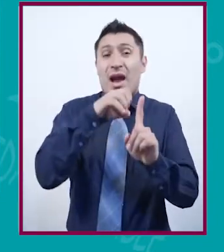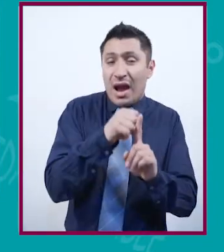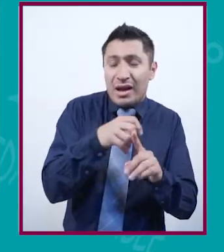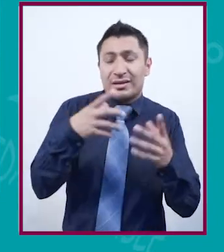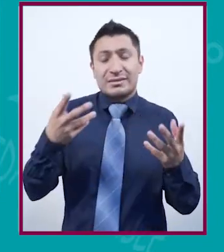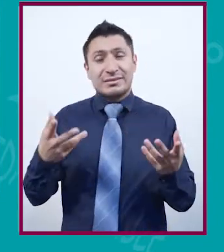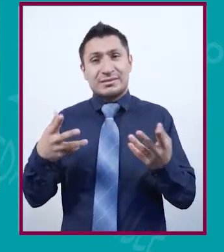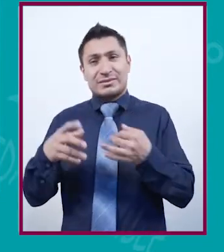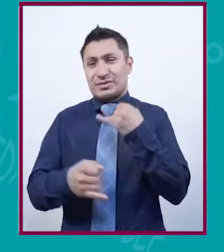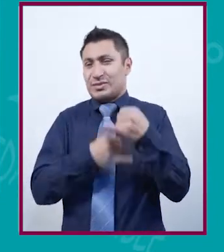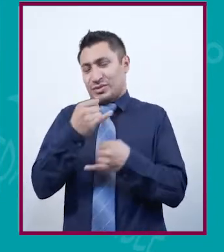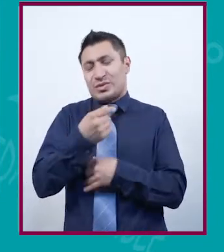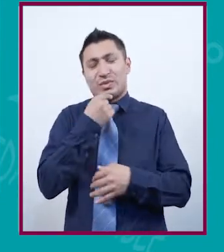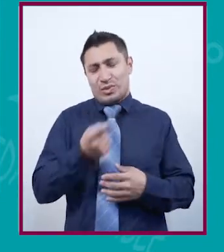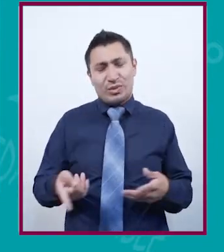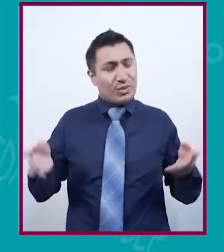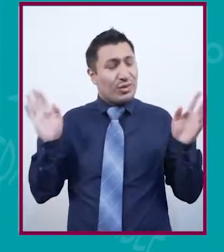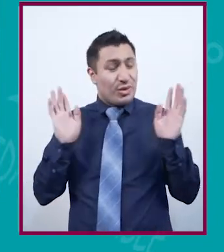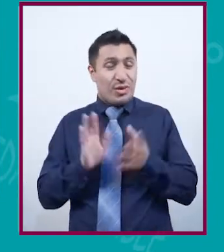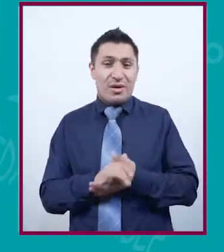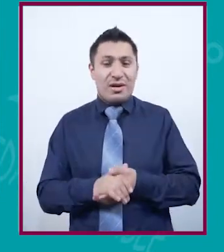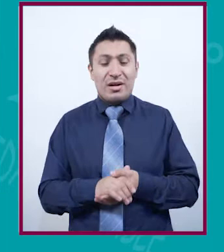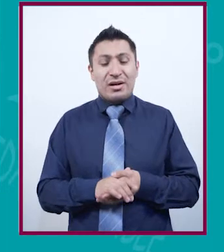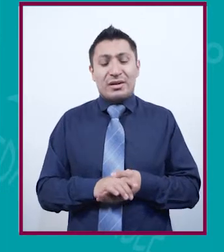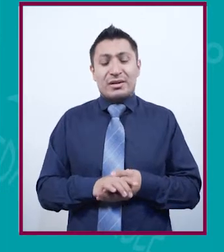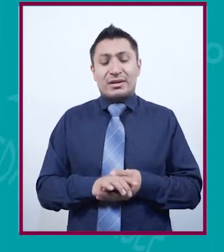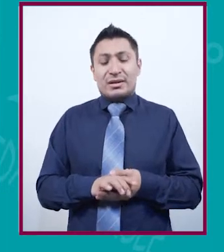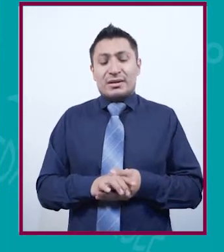atrapadas, juegos infantiles.